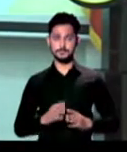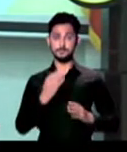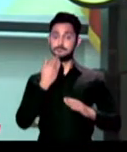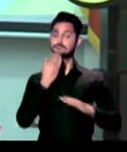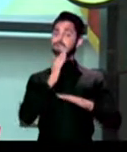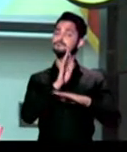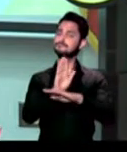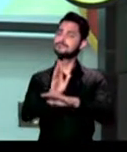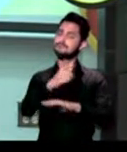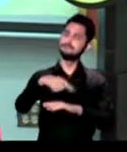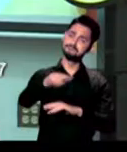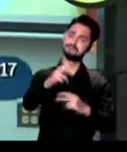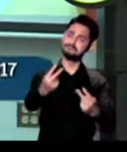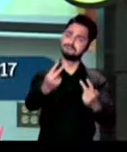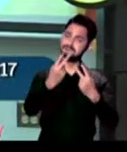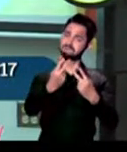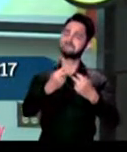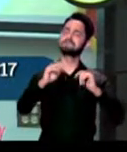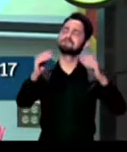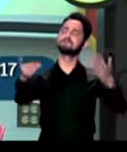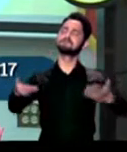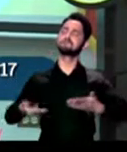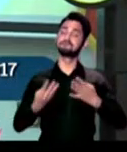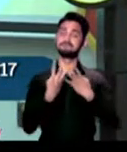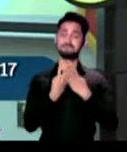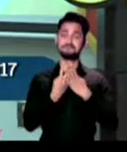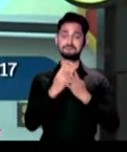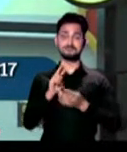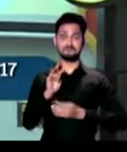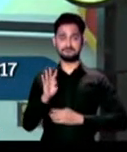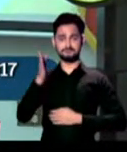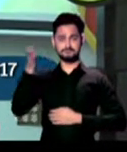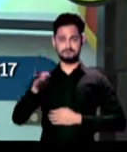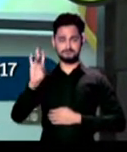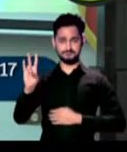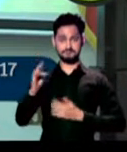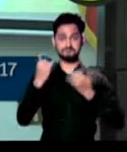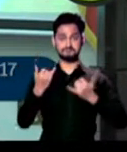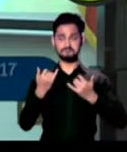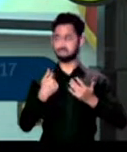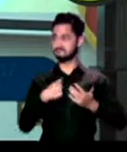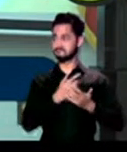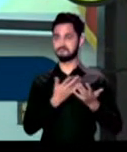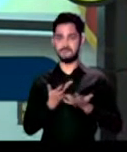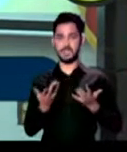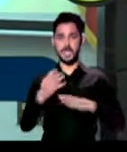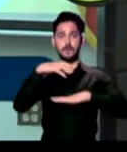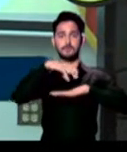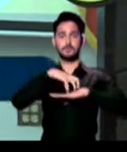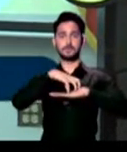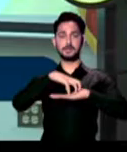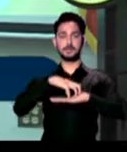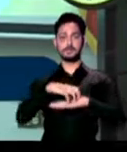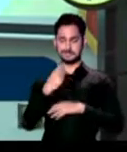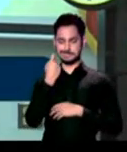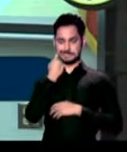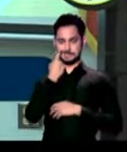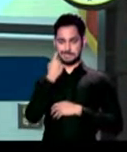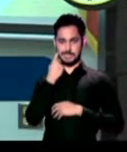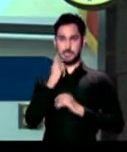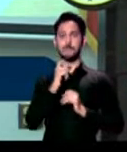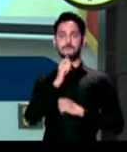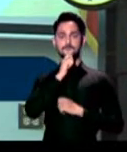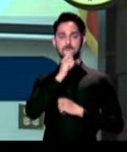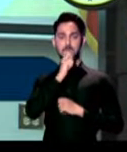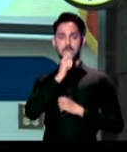tardes a todos nuestros amigos televidentes y bienvenidos a este avance de Noticias 24/7. Me encuentro en la Fortaleza, donde hace unos momentos ofreció una conferencia de